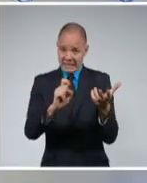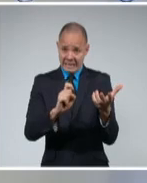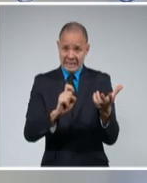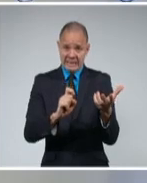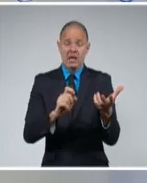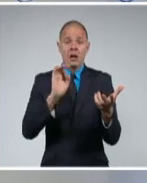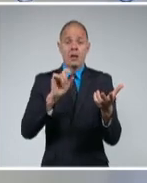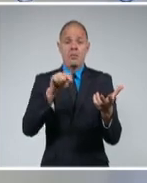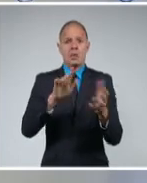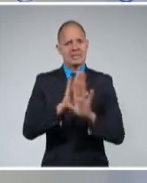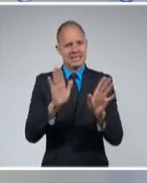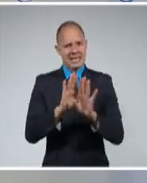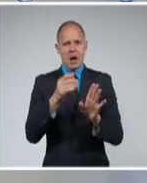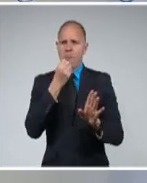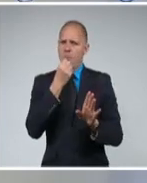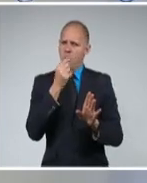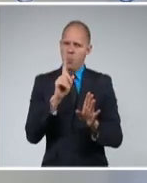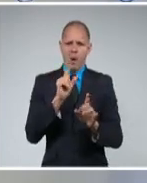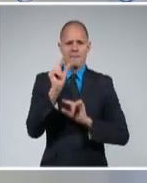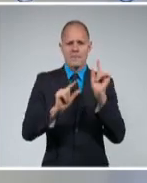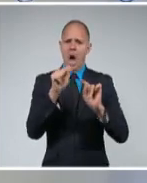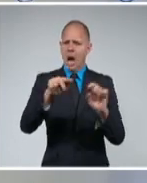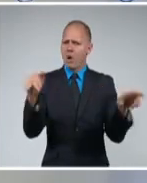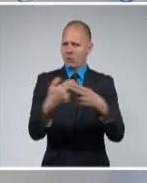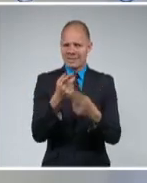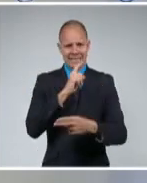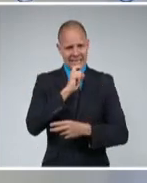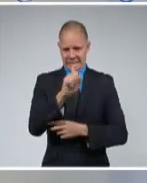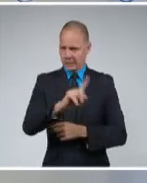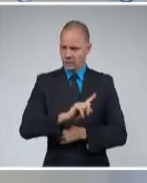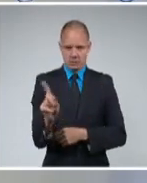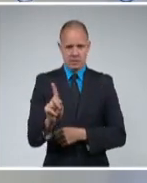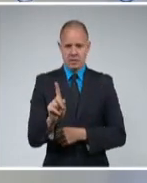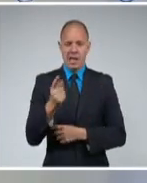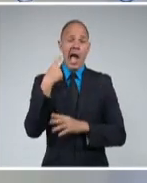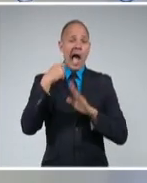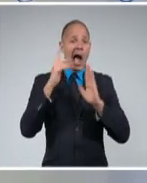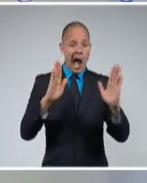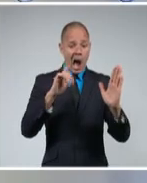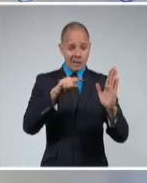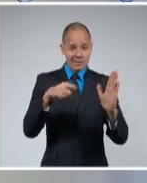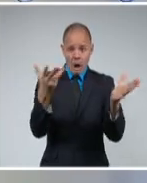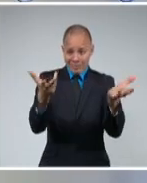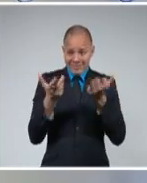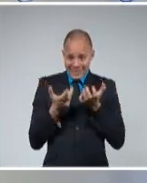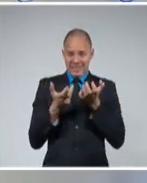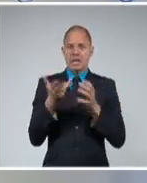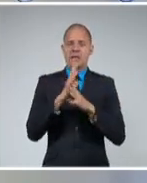in Memoria no tendrá un carácter competitivo. Las obras recibidas este año competirán en la edición del año 2022.